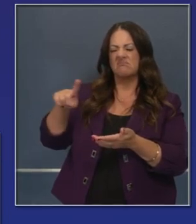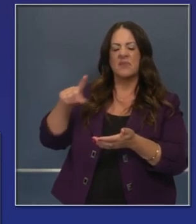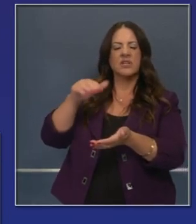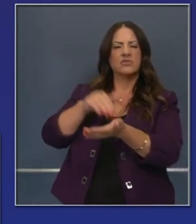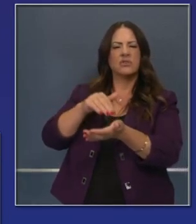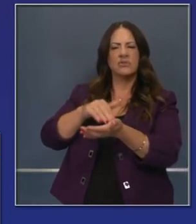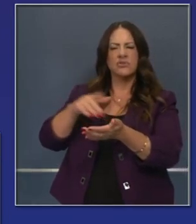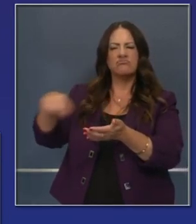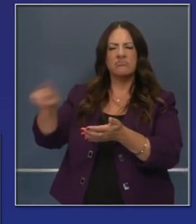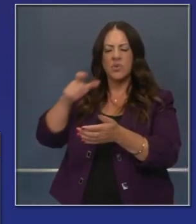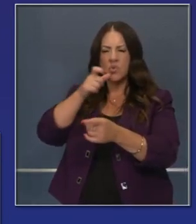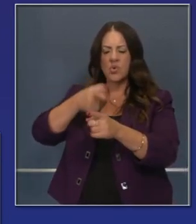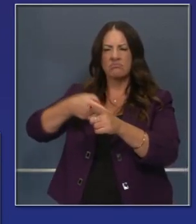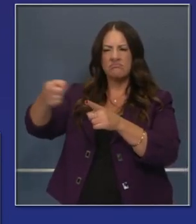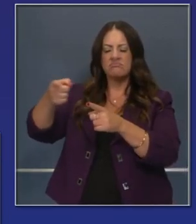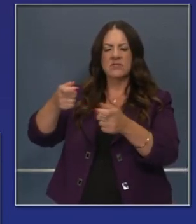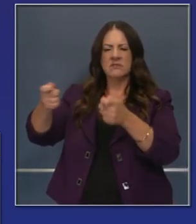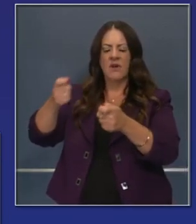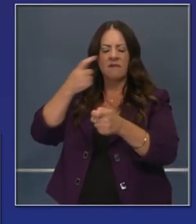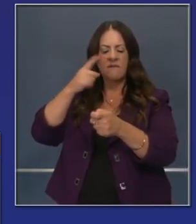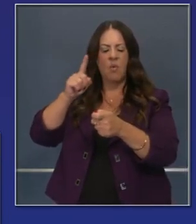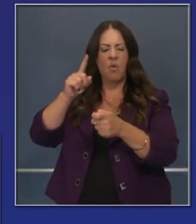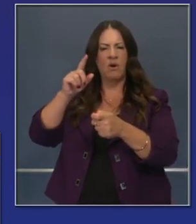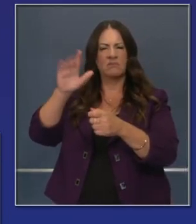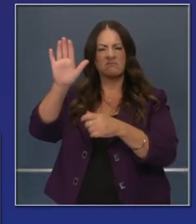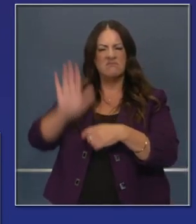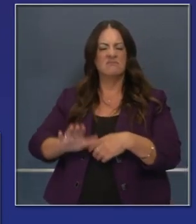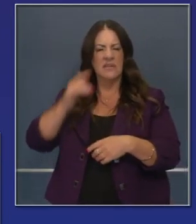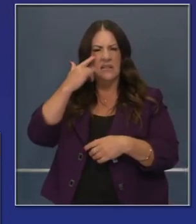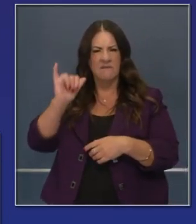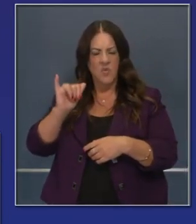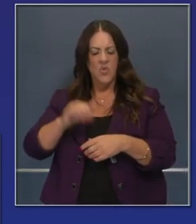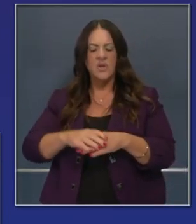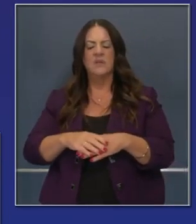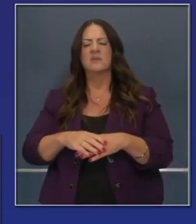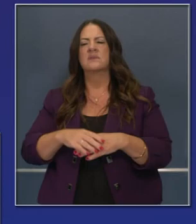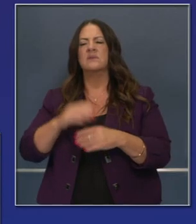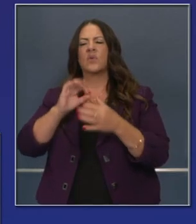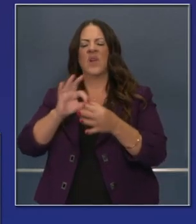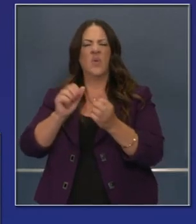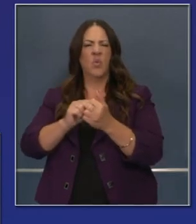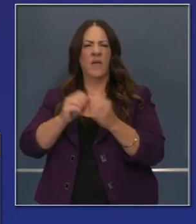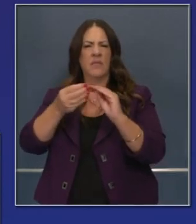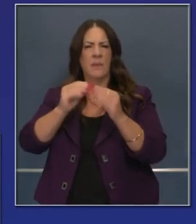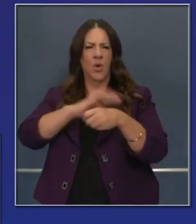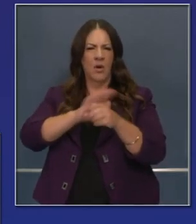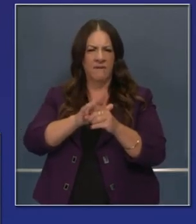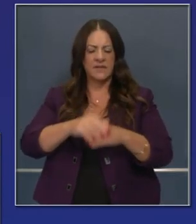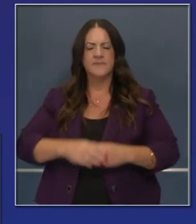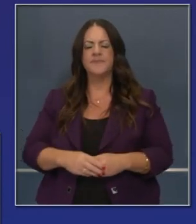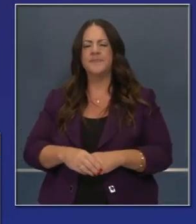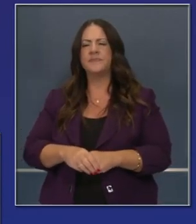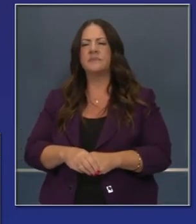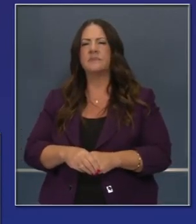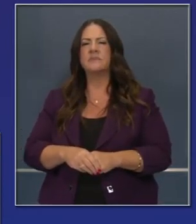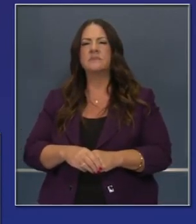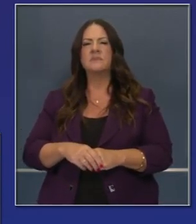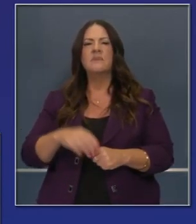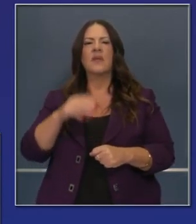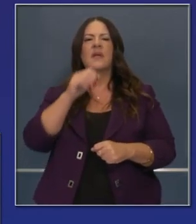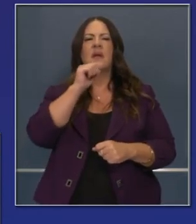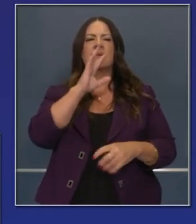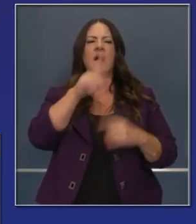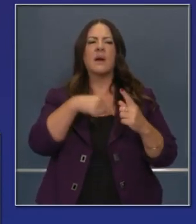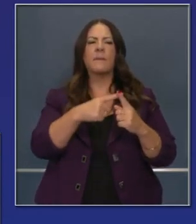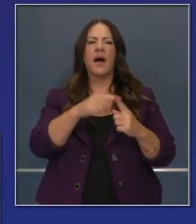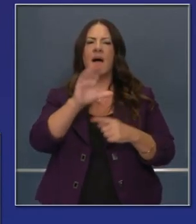dicen, le llaman el R efectivo. Veamos tres áreas del estado donde vemos aumento, no en el